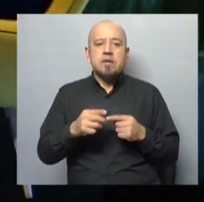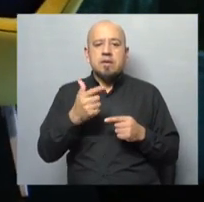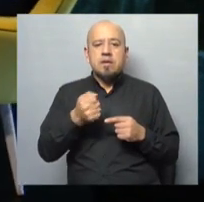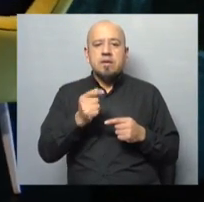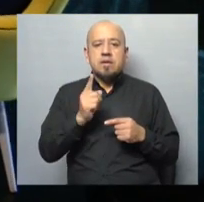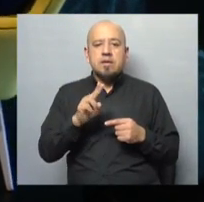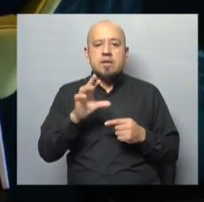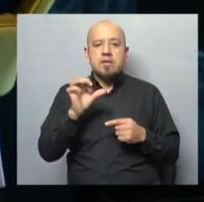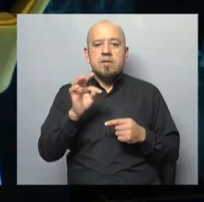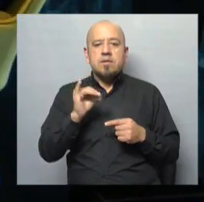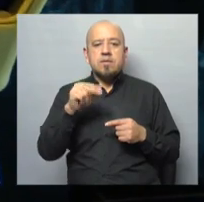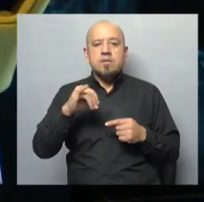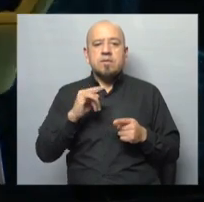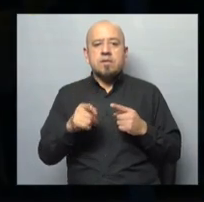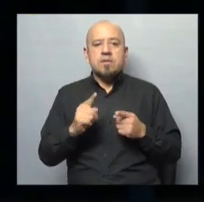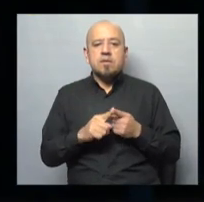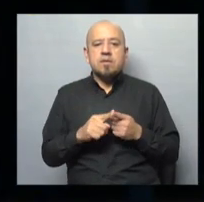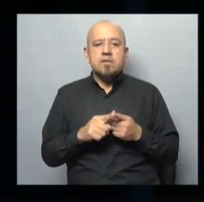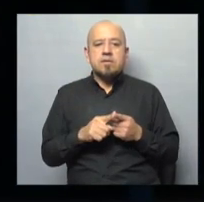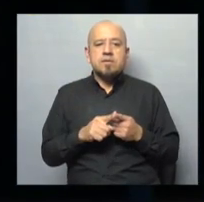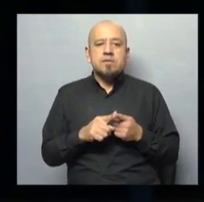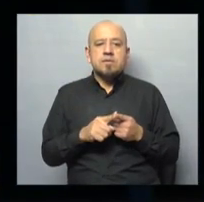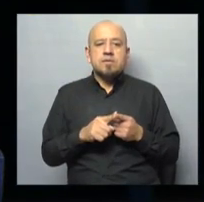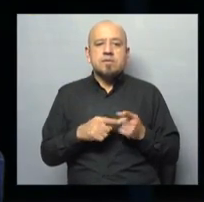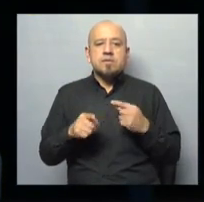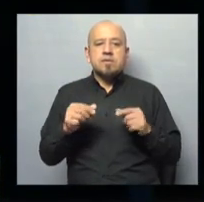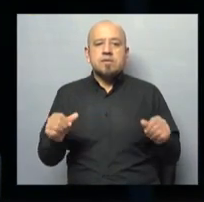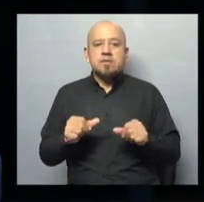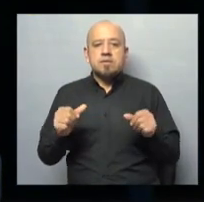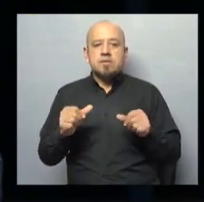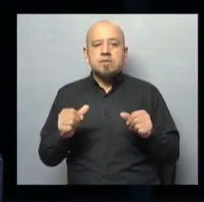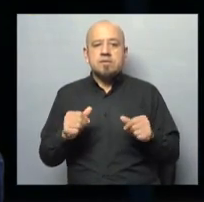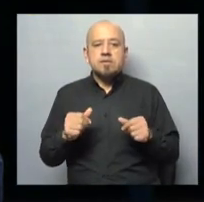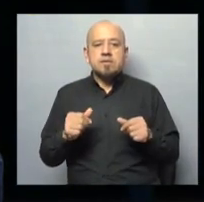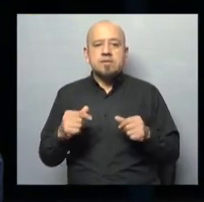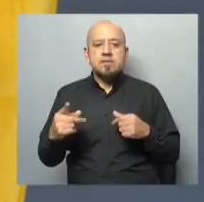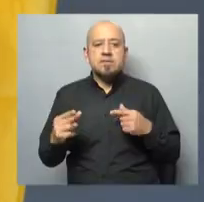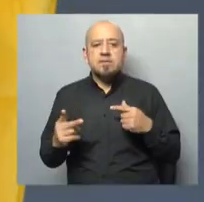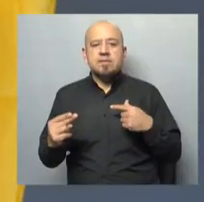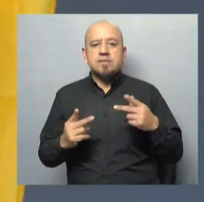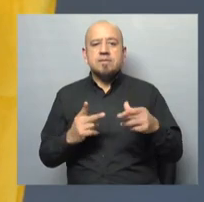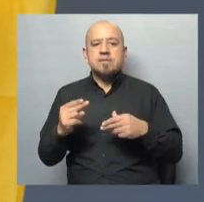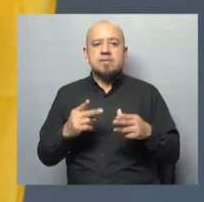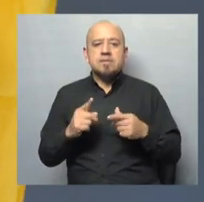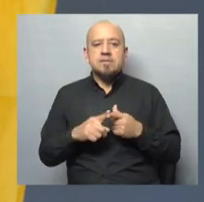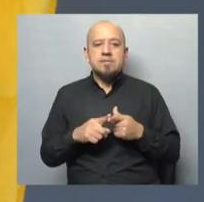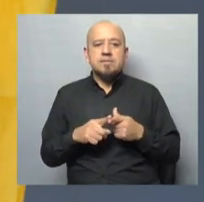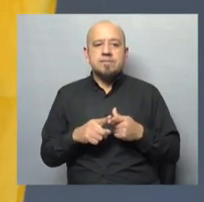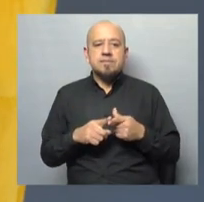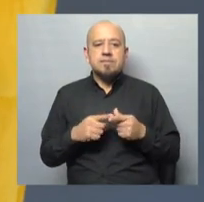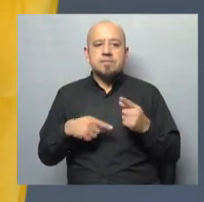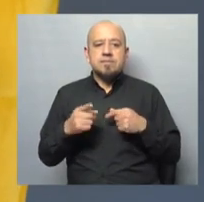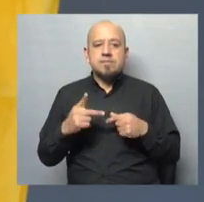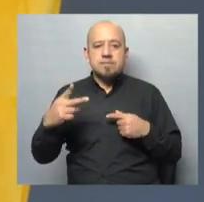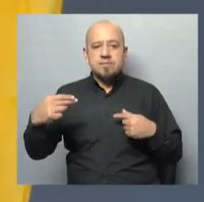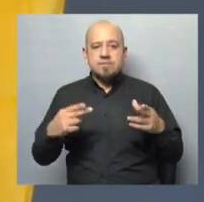no que hacías escenografías con las muñecas no pero yo también mejor escenografía